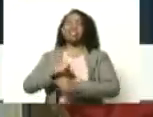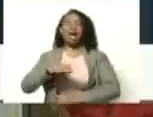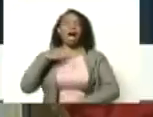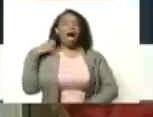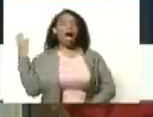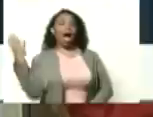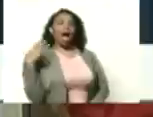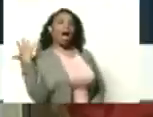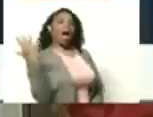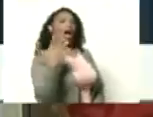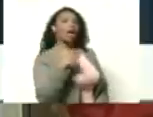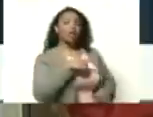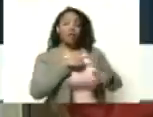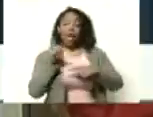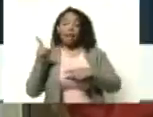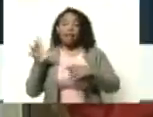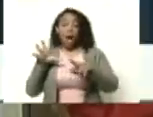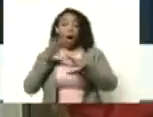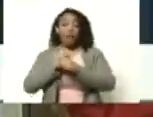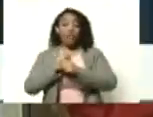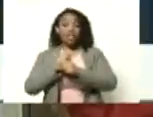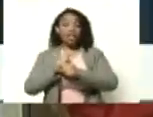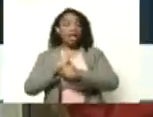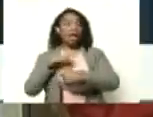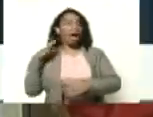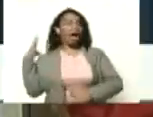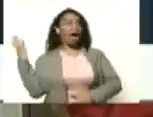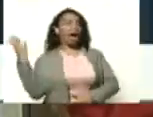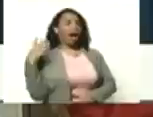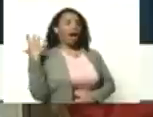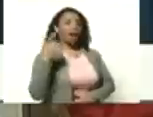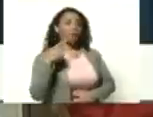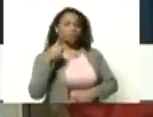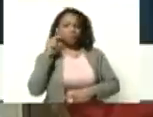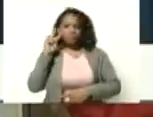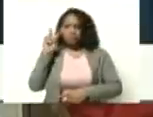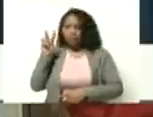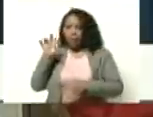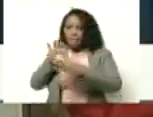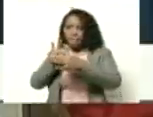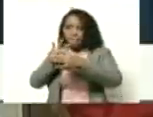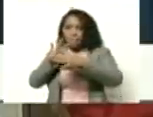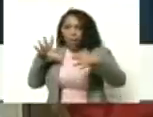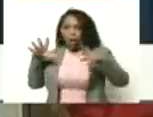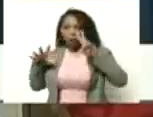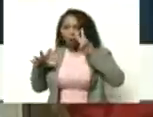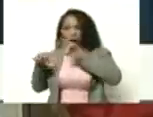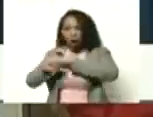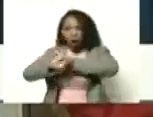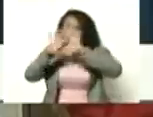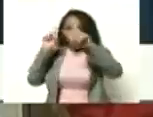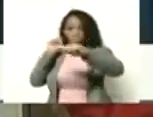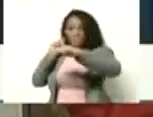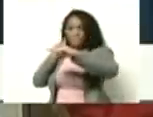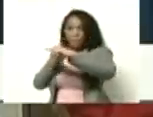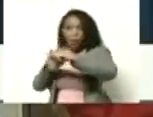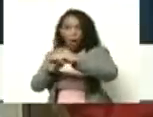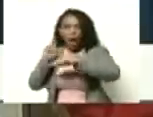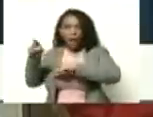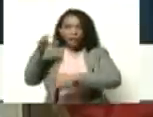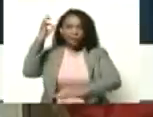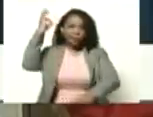y esa sobre confianza terminó desencadenando toda la el esclarecimiento de este lamentable